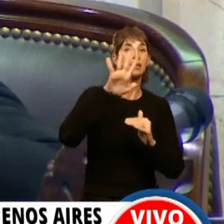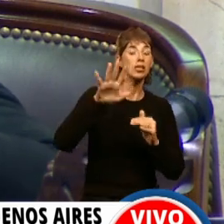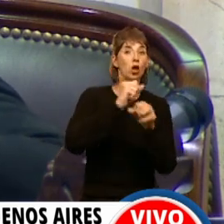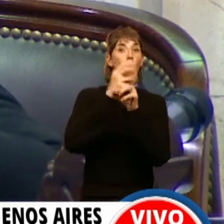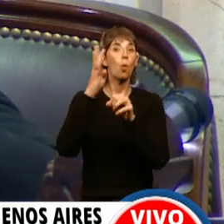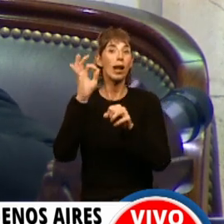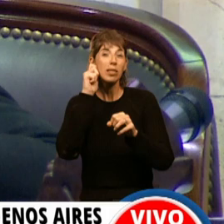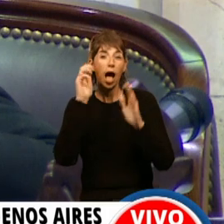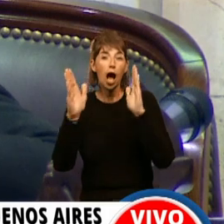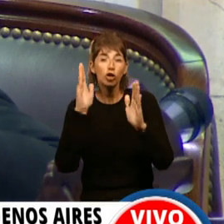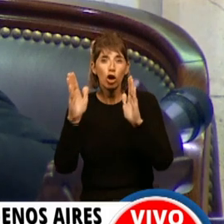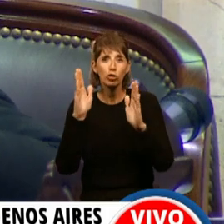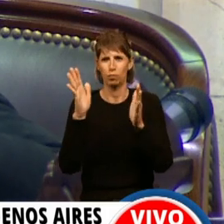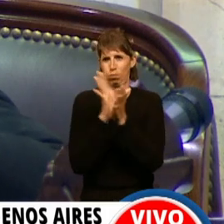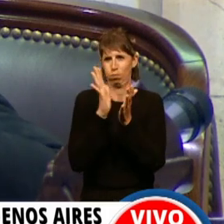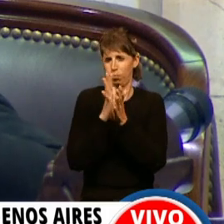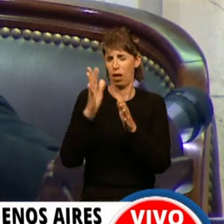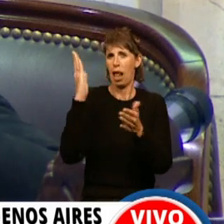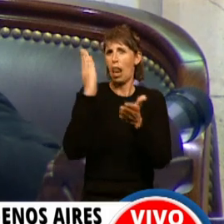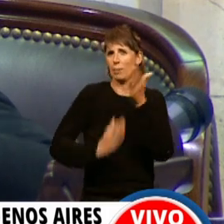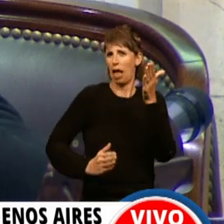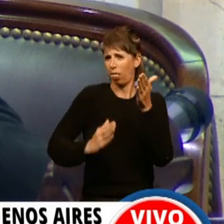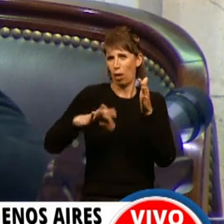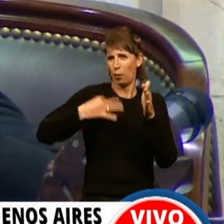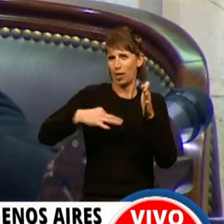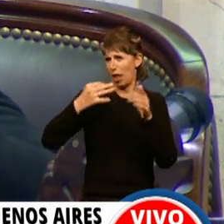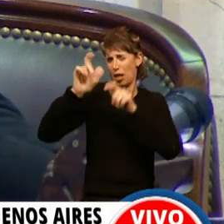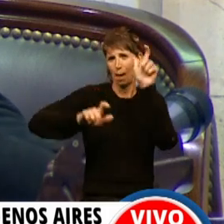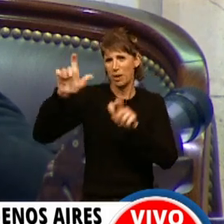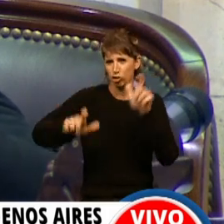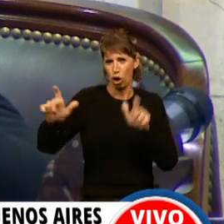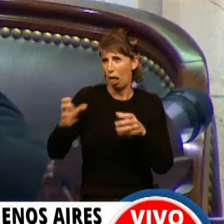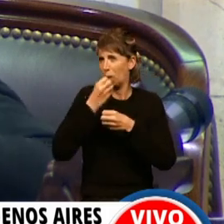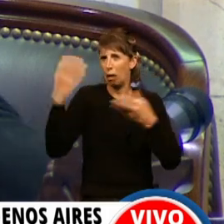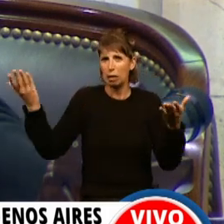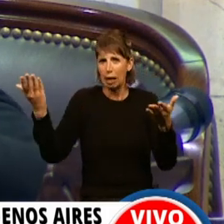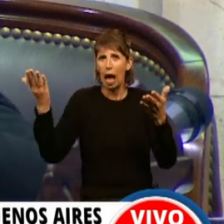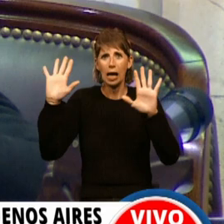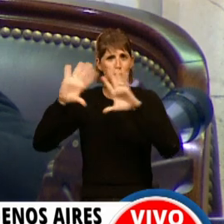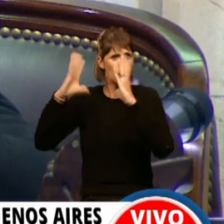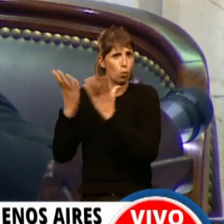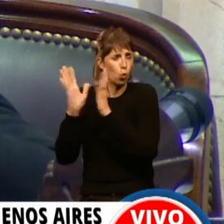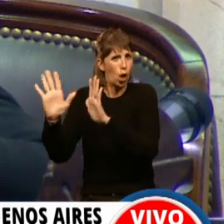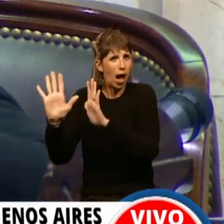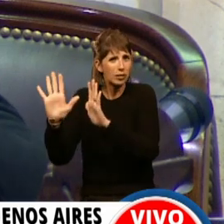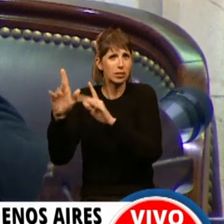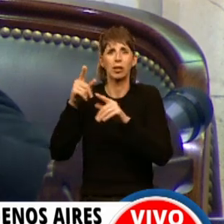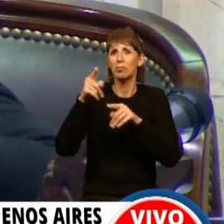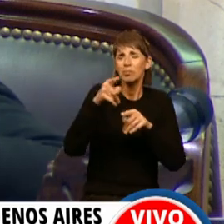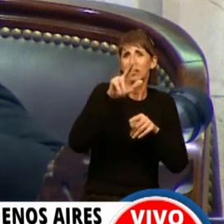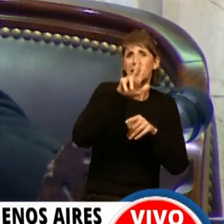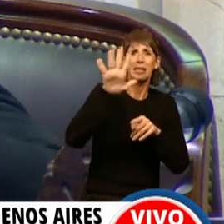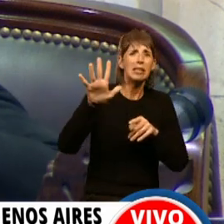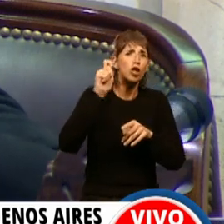40 años es la mitad de lo que tiene el promedio de vida los humanos en el primer mundo y es menos de lo que tienen las